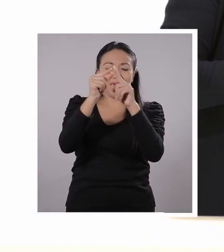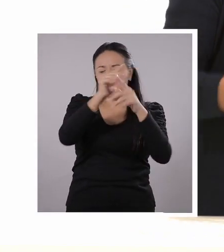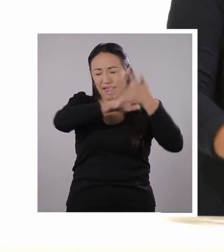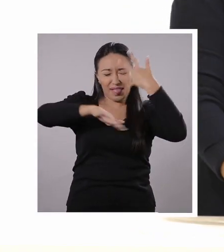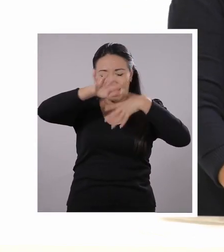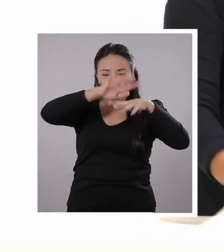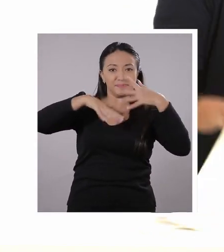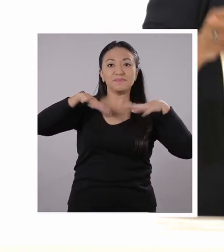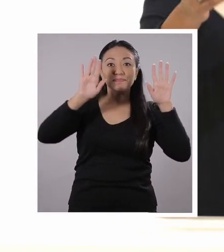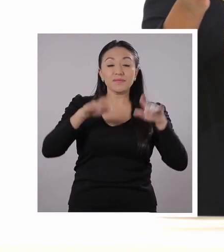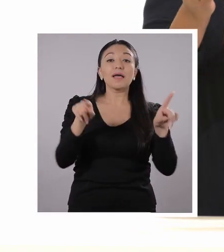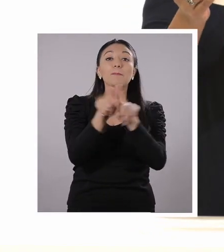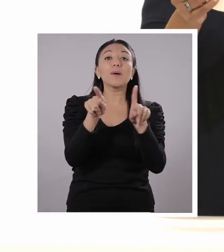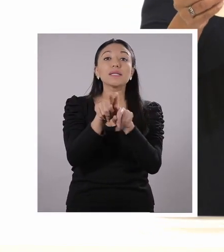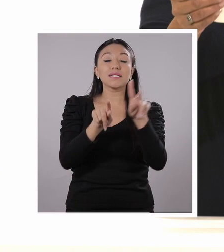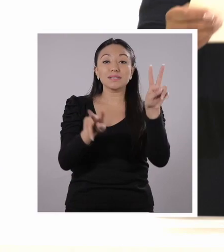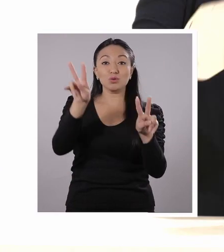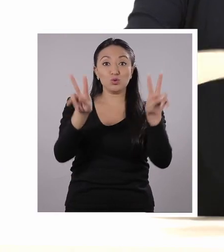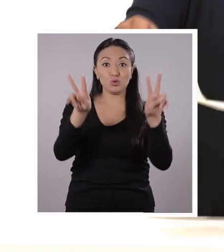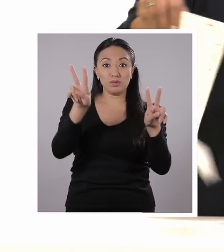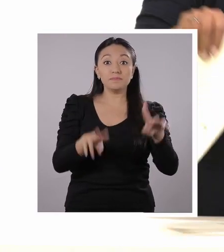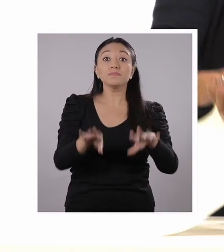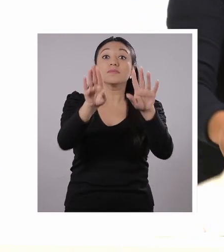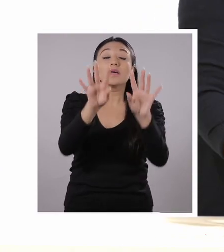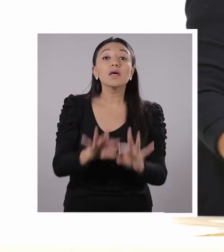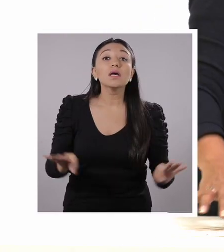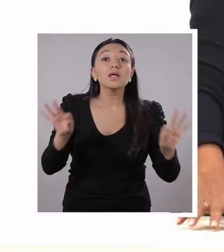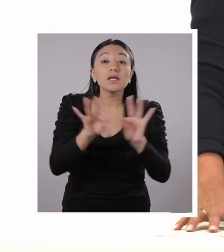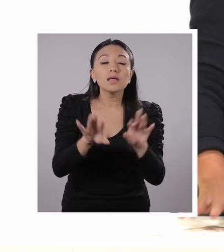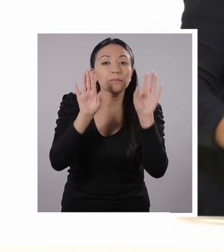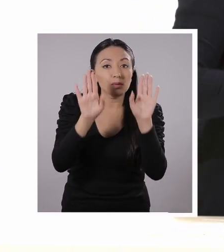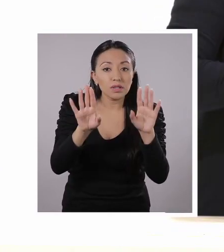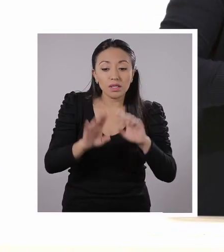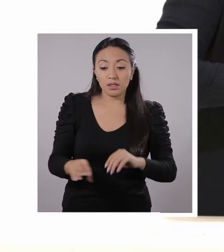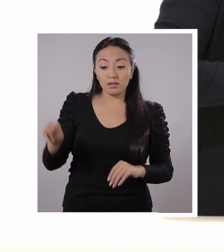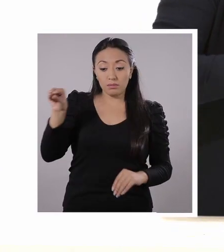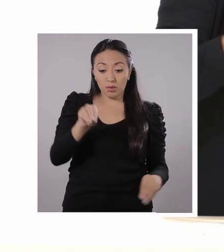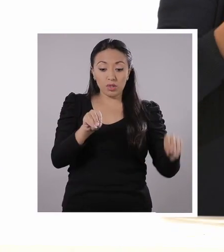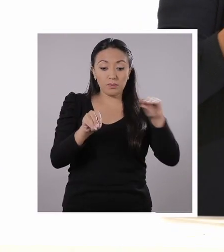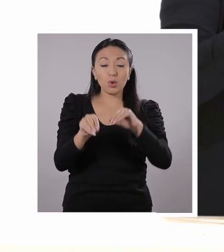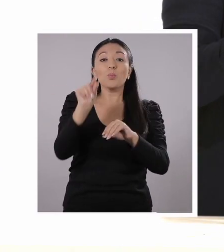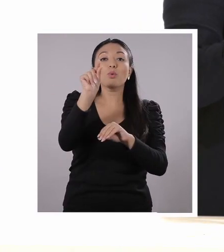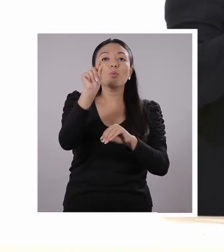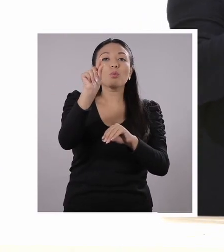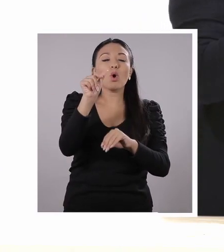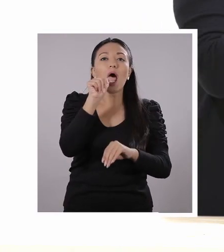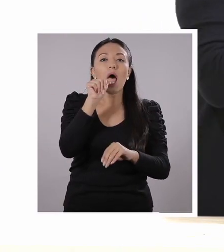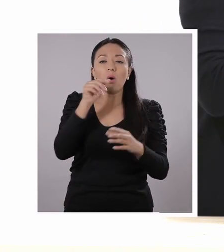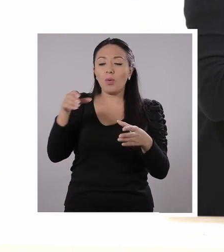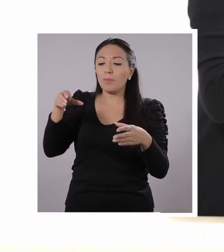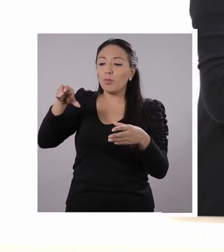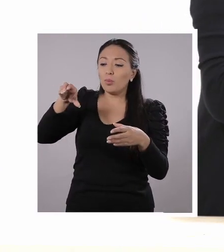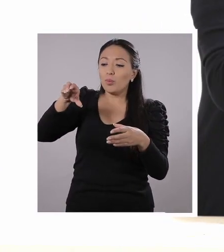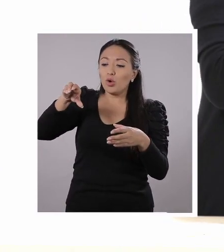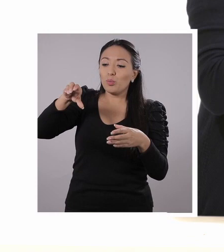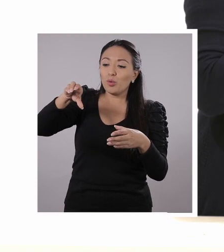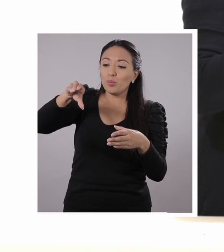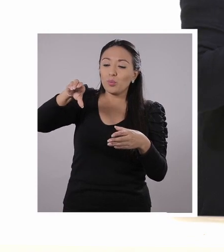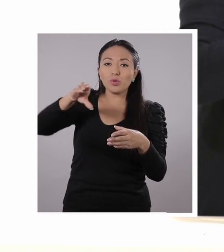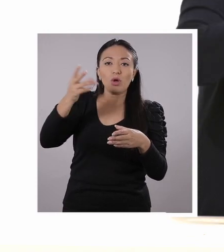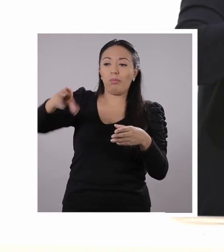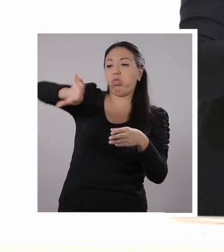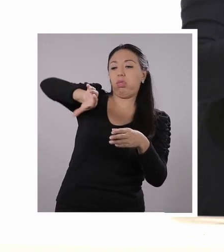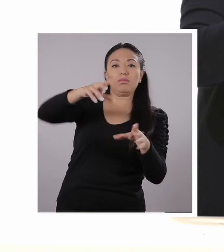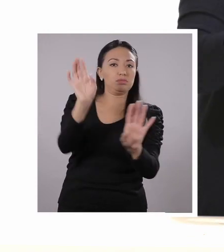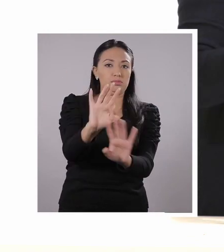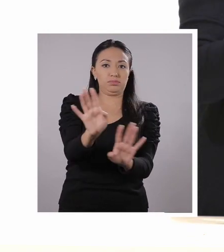al punto también. También. Vamos, un empate. Y lo importante, chicos, es que vamos a colocar poco a poco el agua. No ya. Mucho,